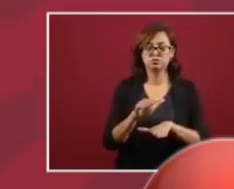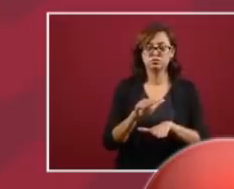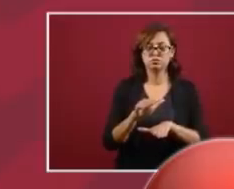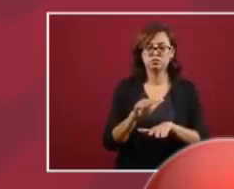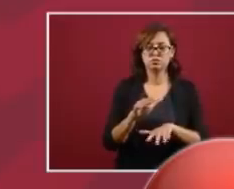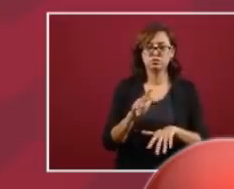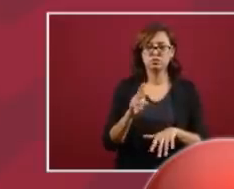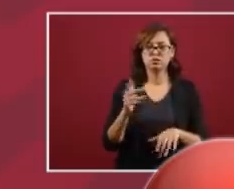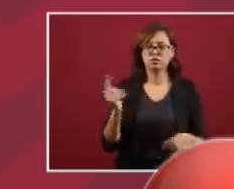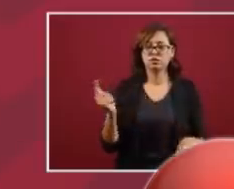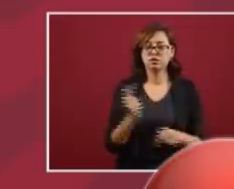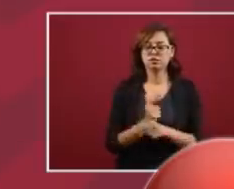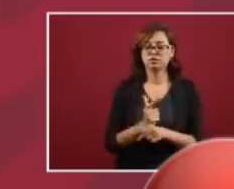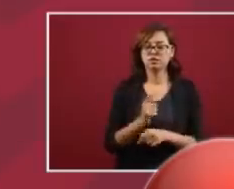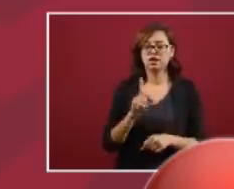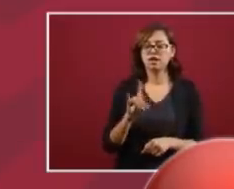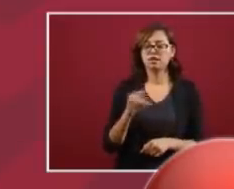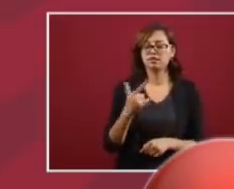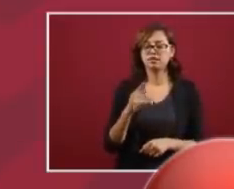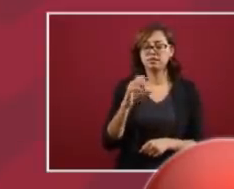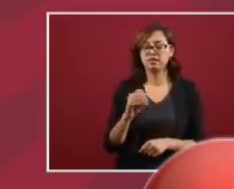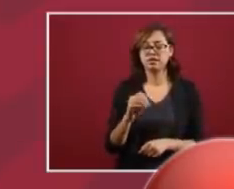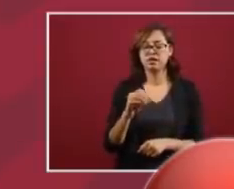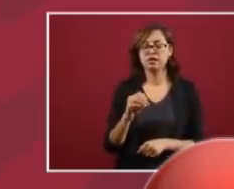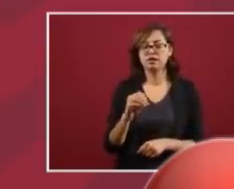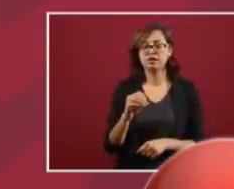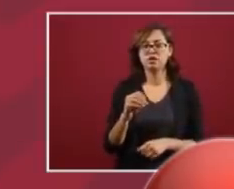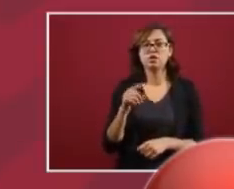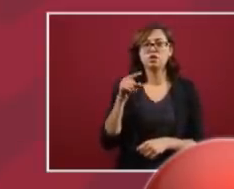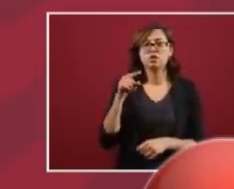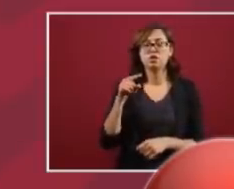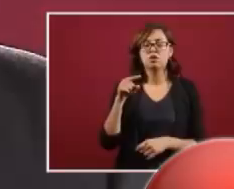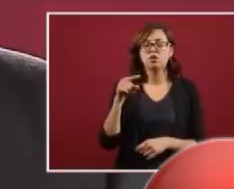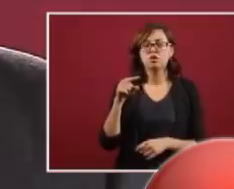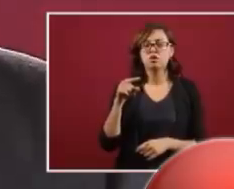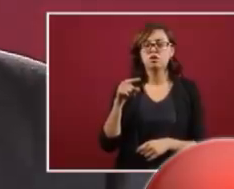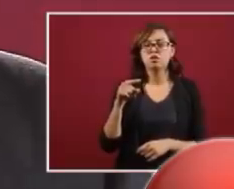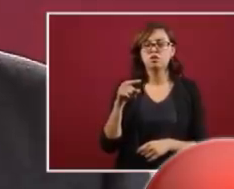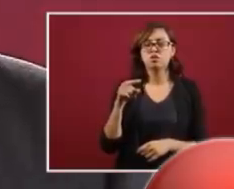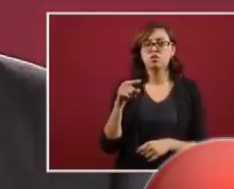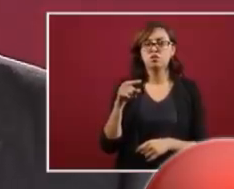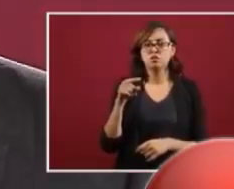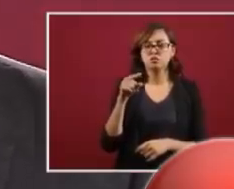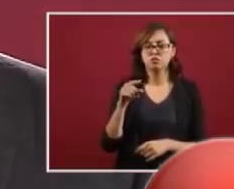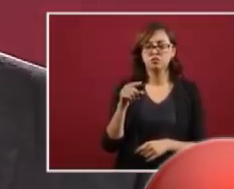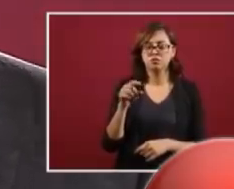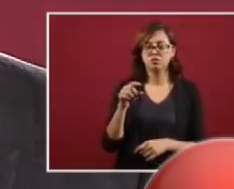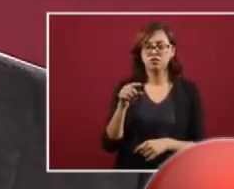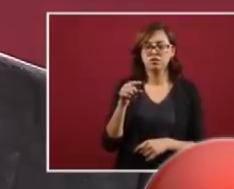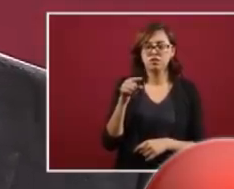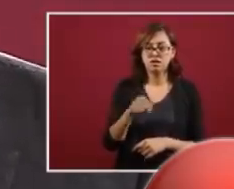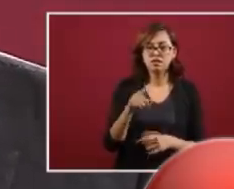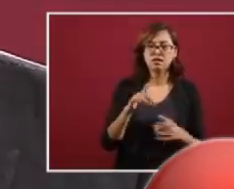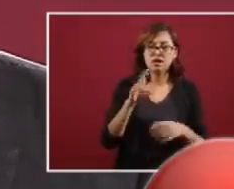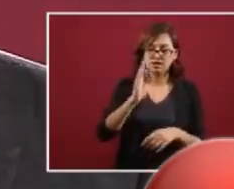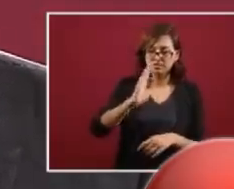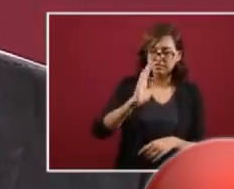el licenciado Diego Fernández Ceballos acepta de que tenía esta